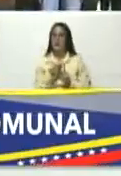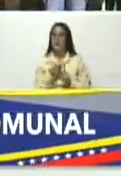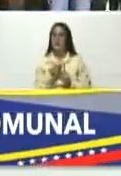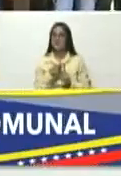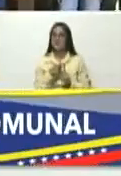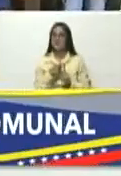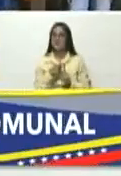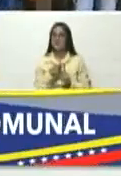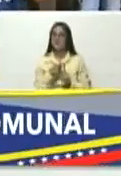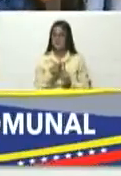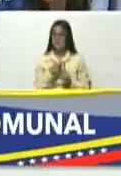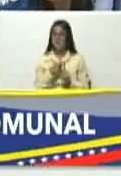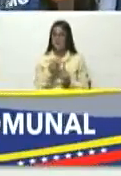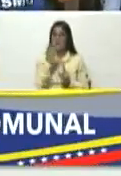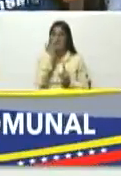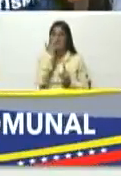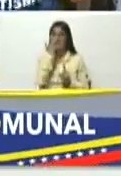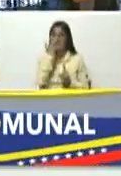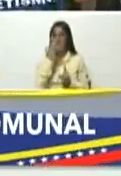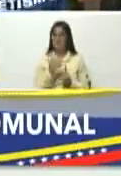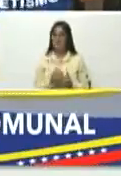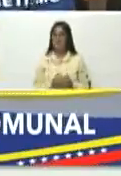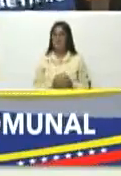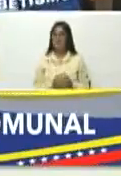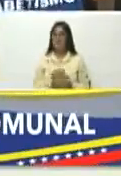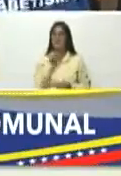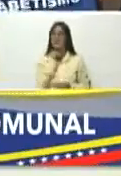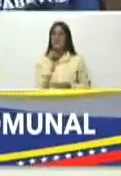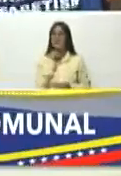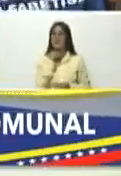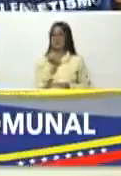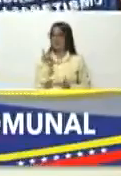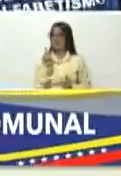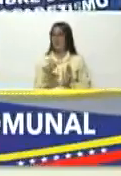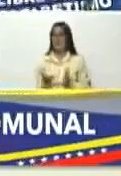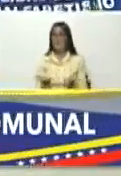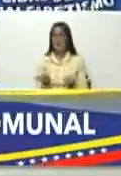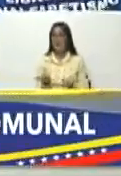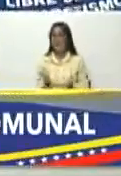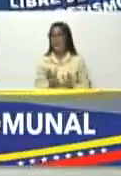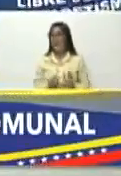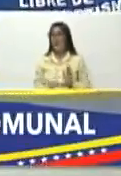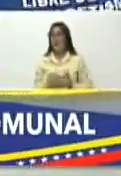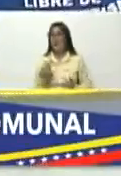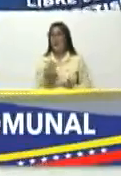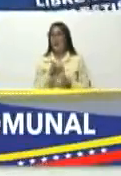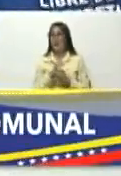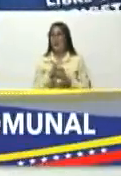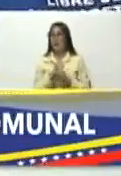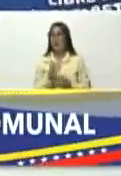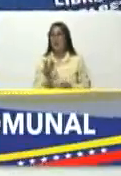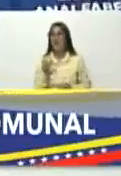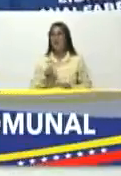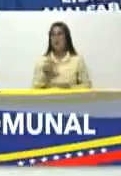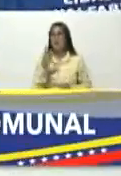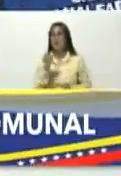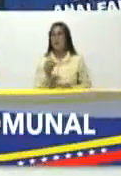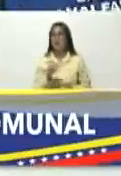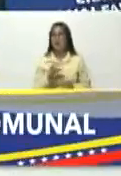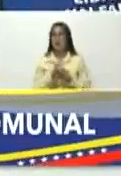Tú me lanzaste por la goma. El padre Numa vino por la goma, pidió por lo alto. Necesito 20